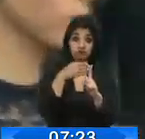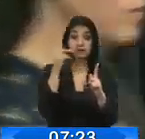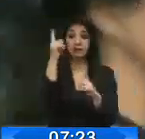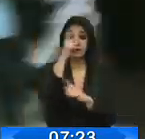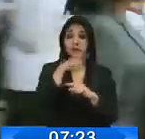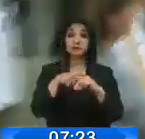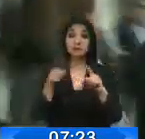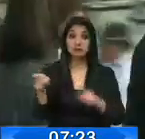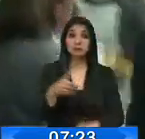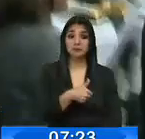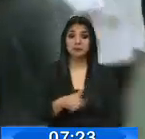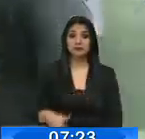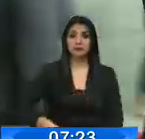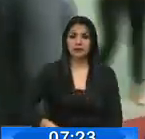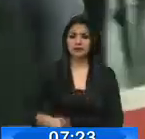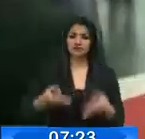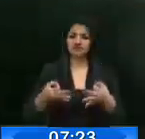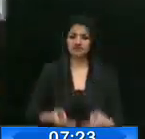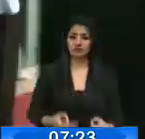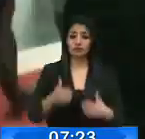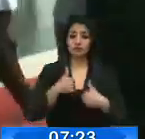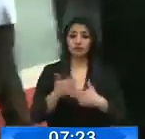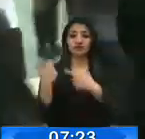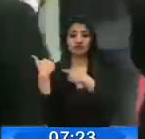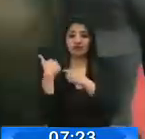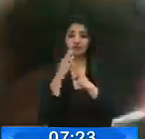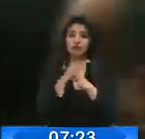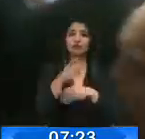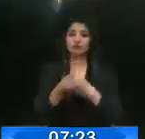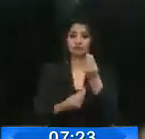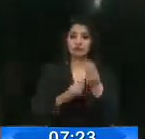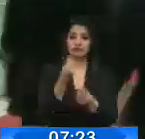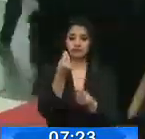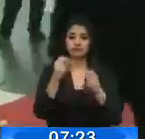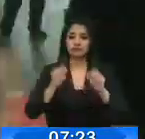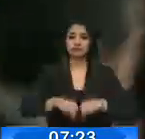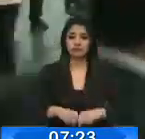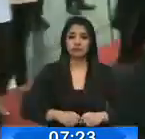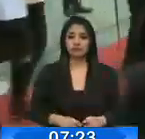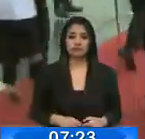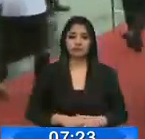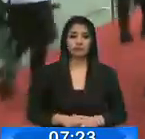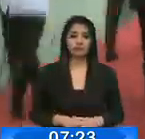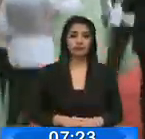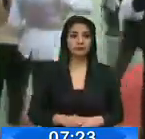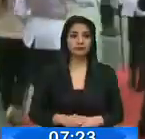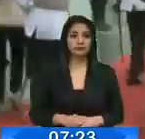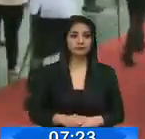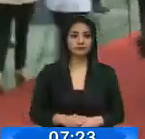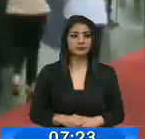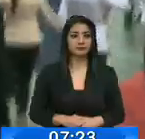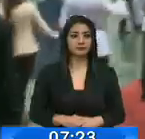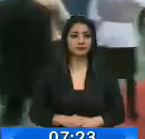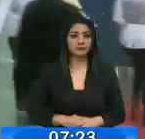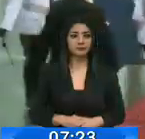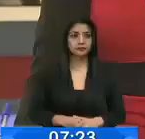de la República defina qué funciones específicas va a desempeñar. Informó Javier Gallo.